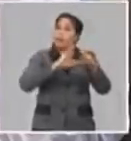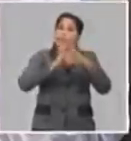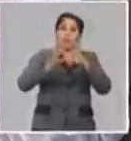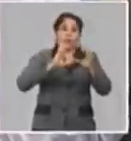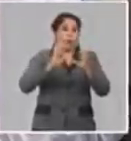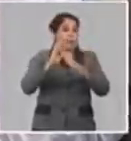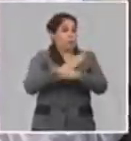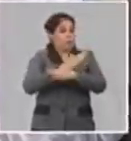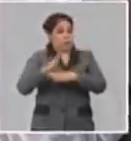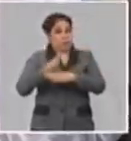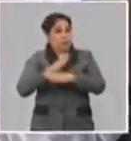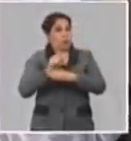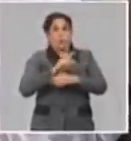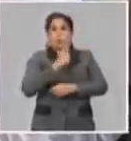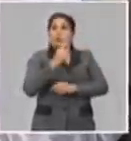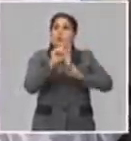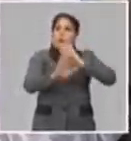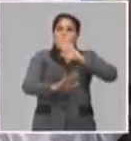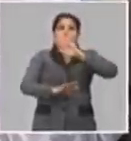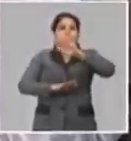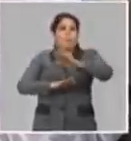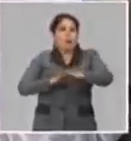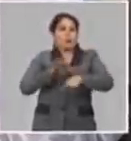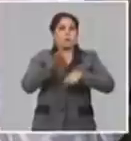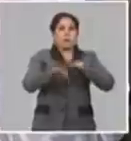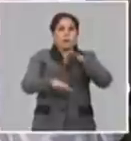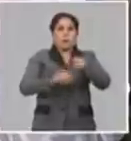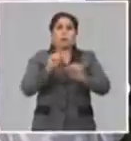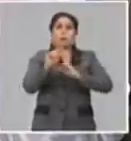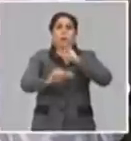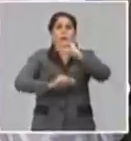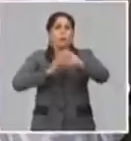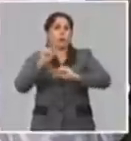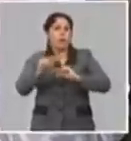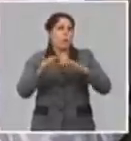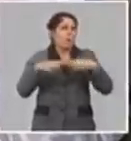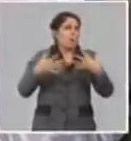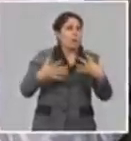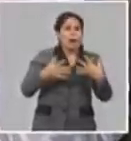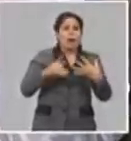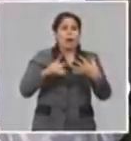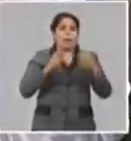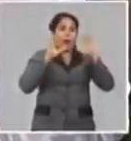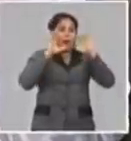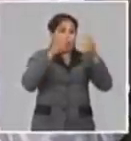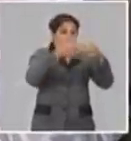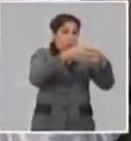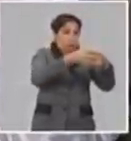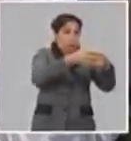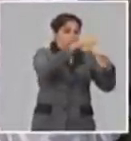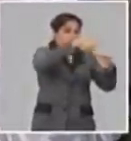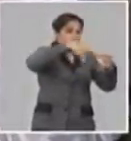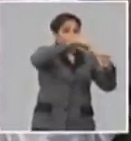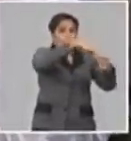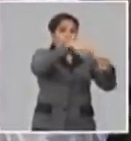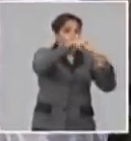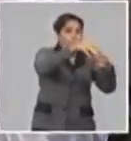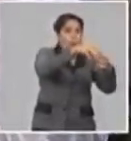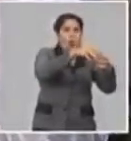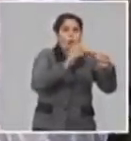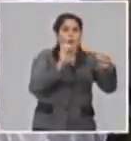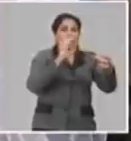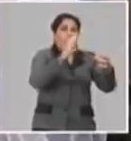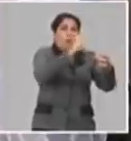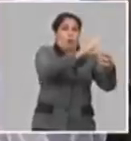diferentes. Nosotros estamos dando pasos para, en función de la descentralización, en la